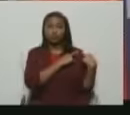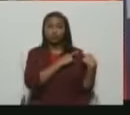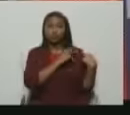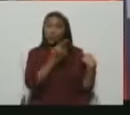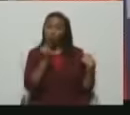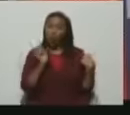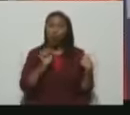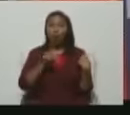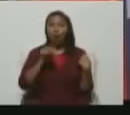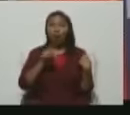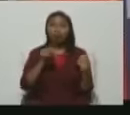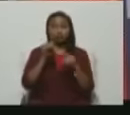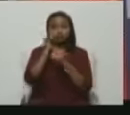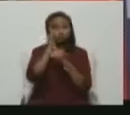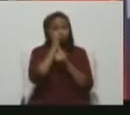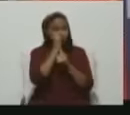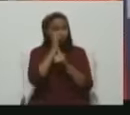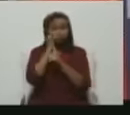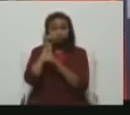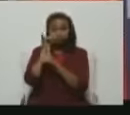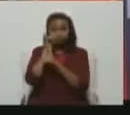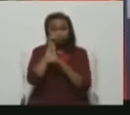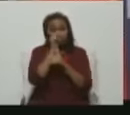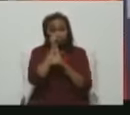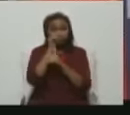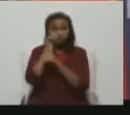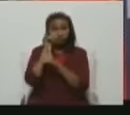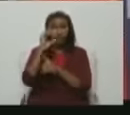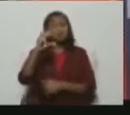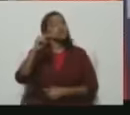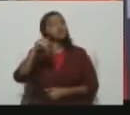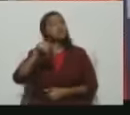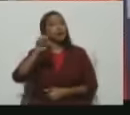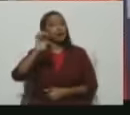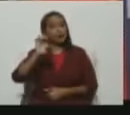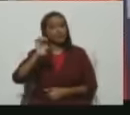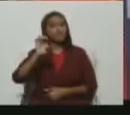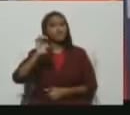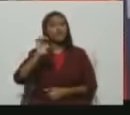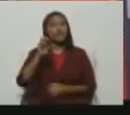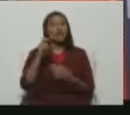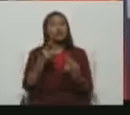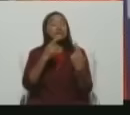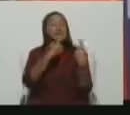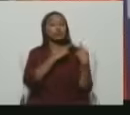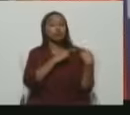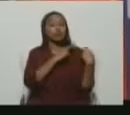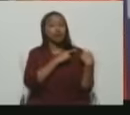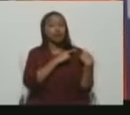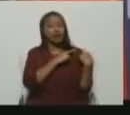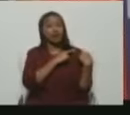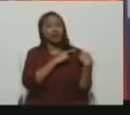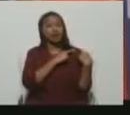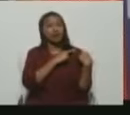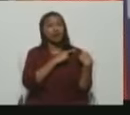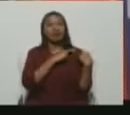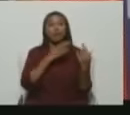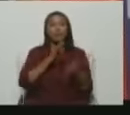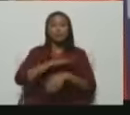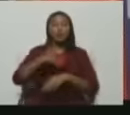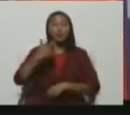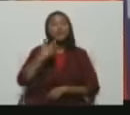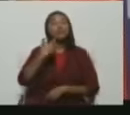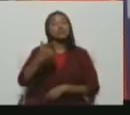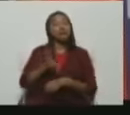hoy, ¿verdad? El presidente del Consejo Nacional Electoral, que tienen esa responsabilidad, o como dice nuestro fiscal general